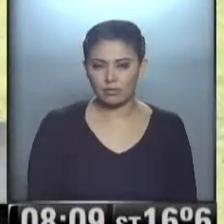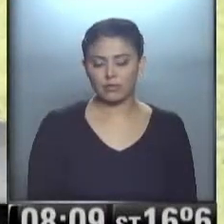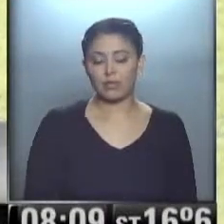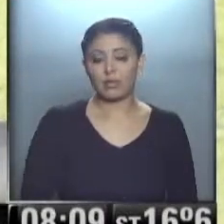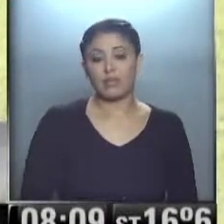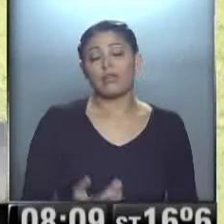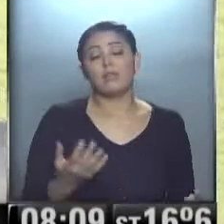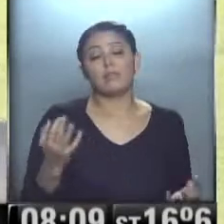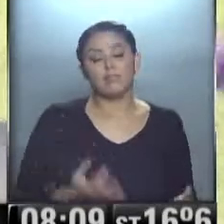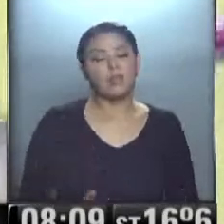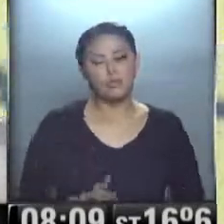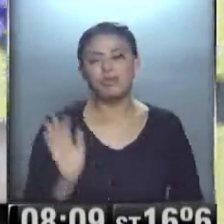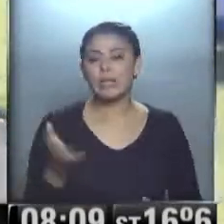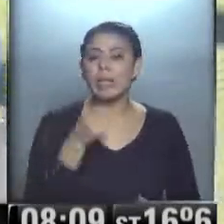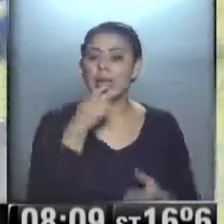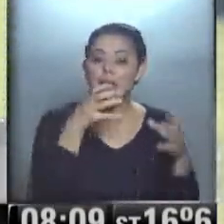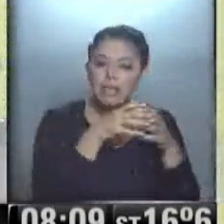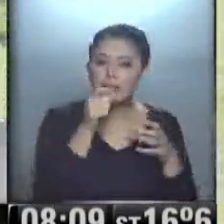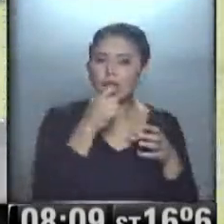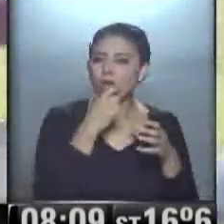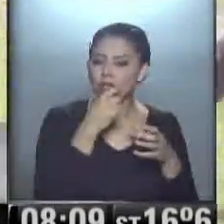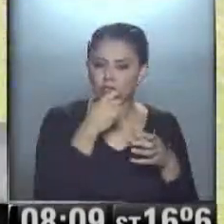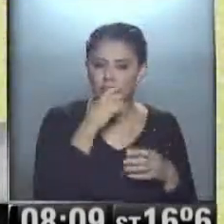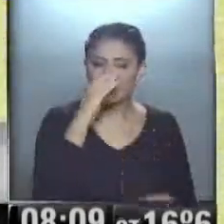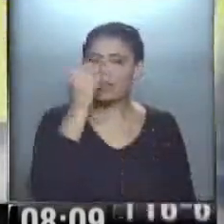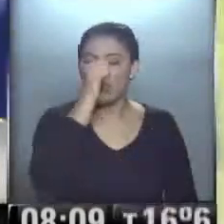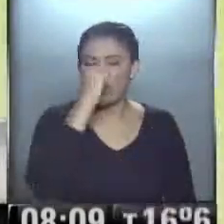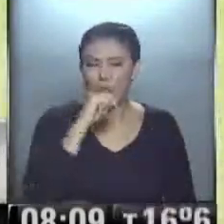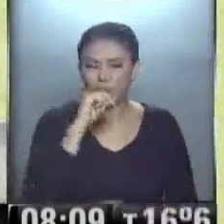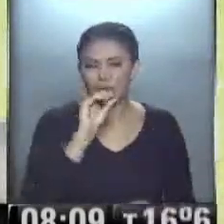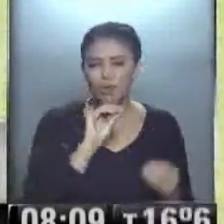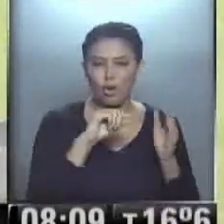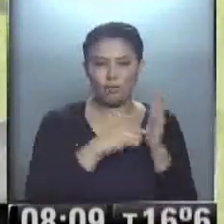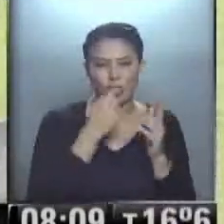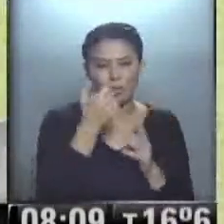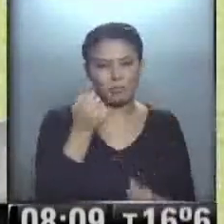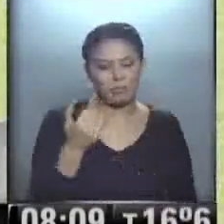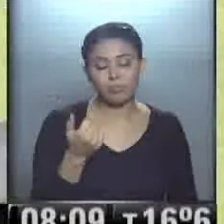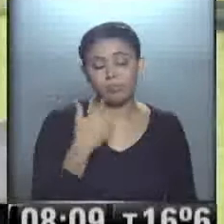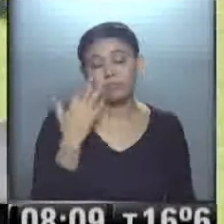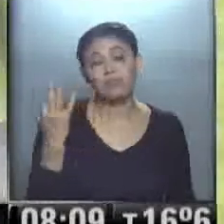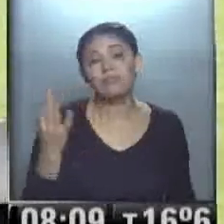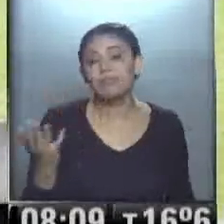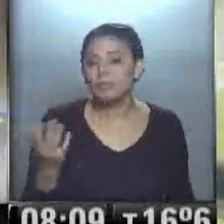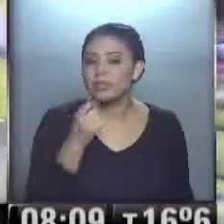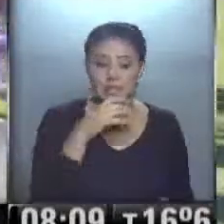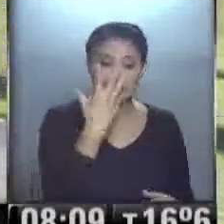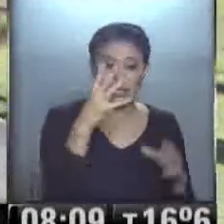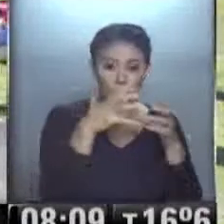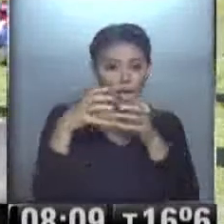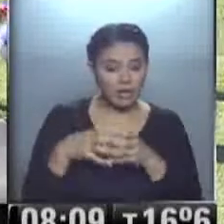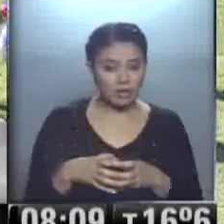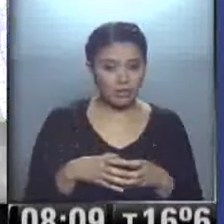Seguramente el equipo que no tenga buen resultado el fin de semana, es probable al haber 5 equipos